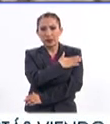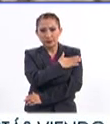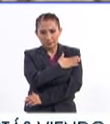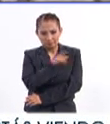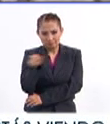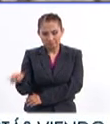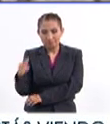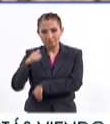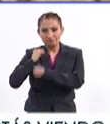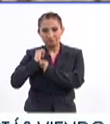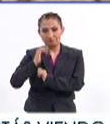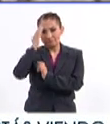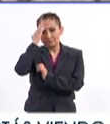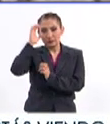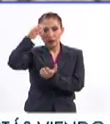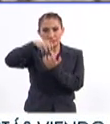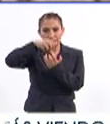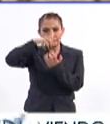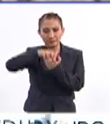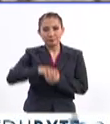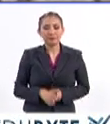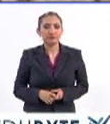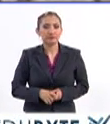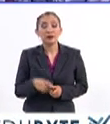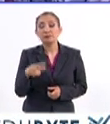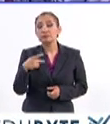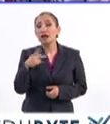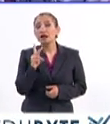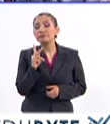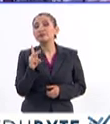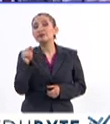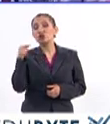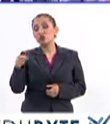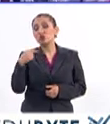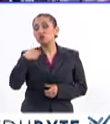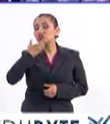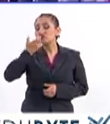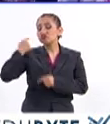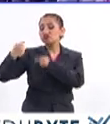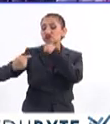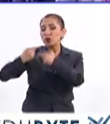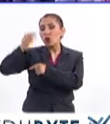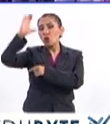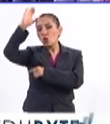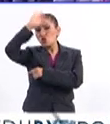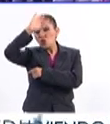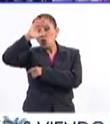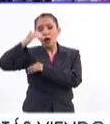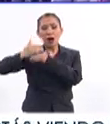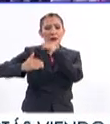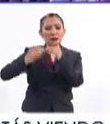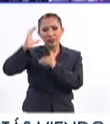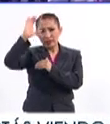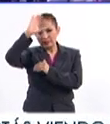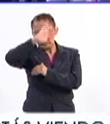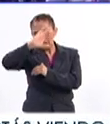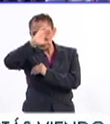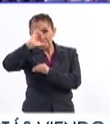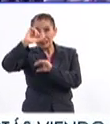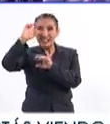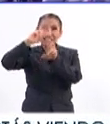españoles, encabezados por Hernán Cortés. Sin embargo, sus tradiciones, cultura, avances